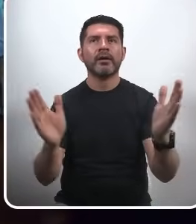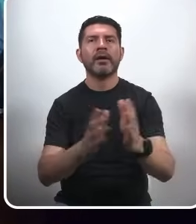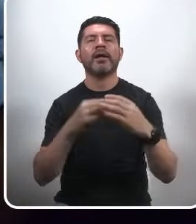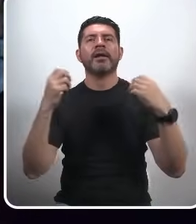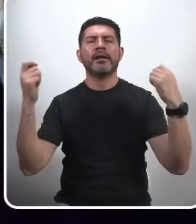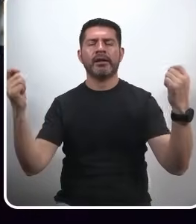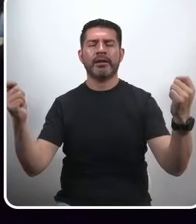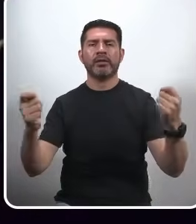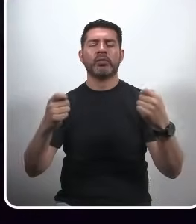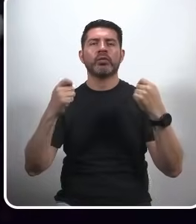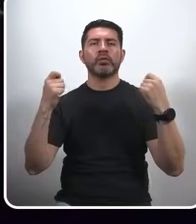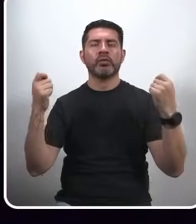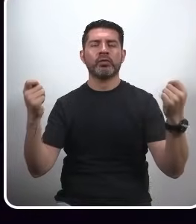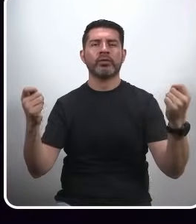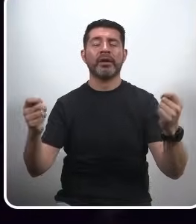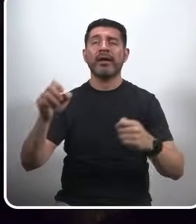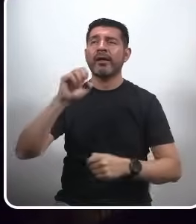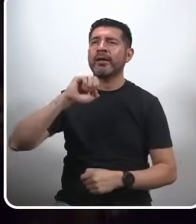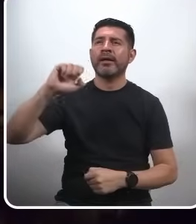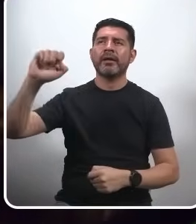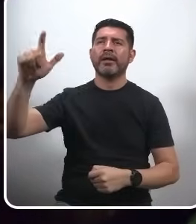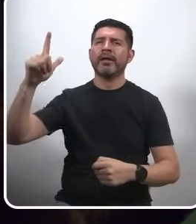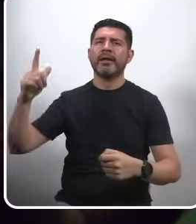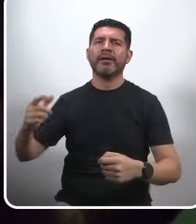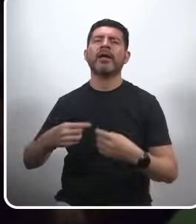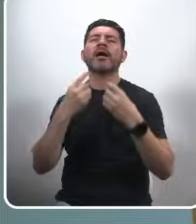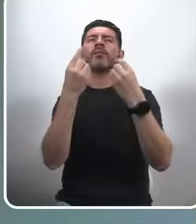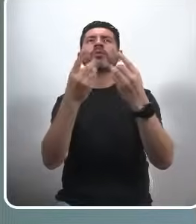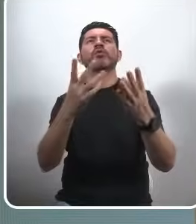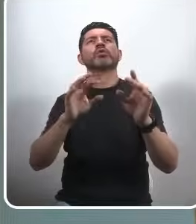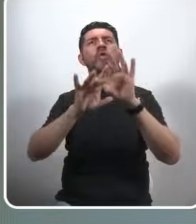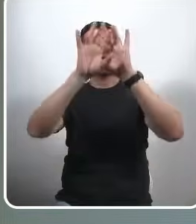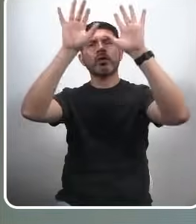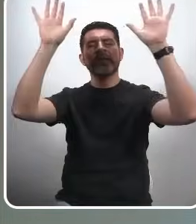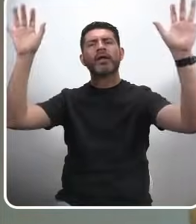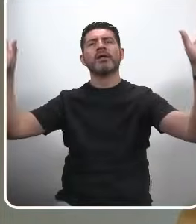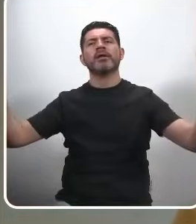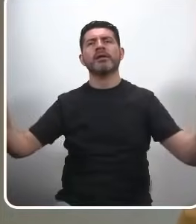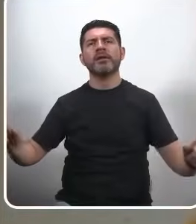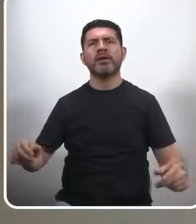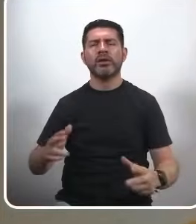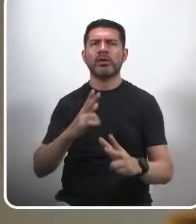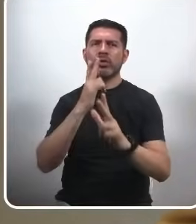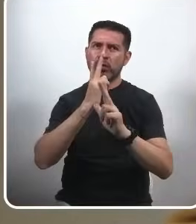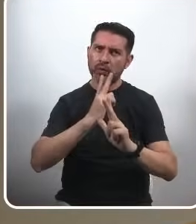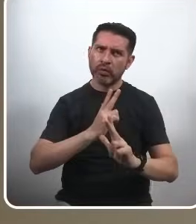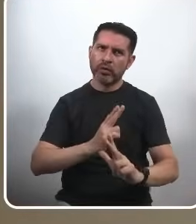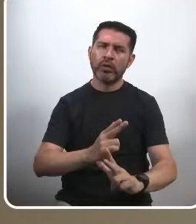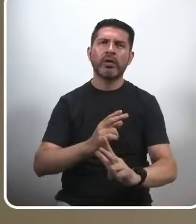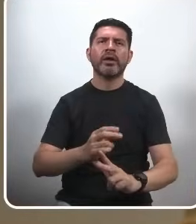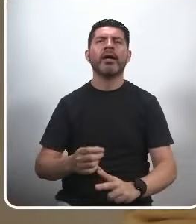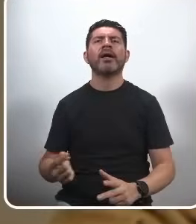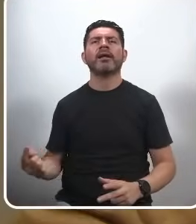aleluya, aleluya. Vamos, vamos, iglesia, un